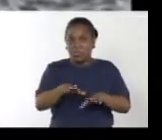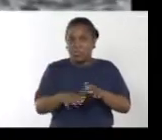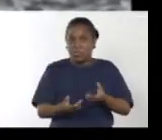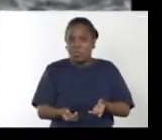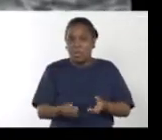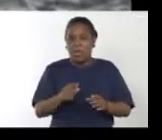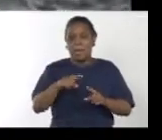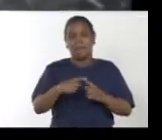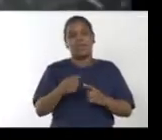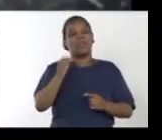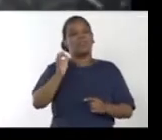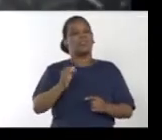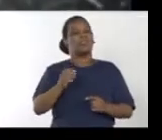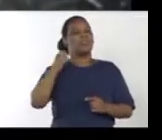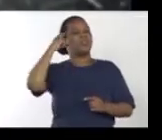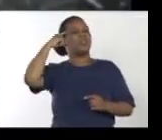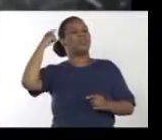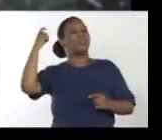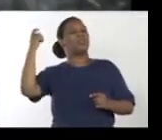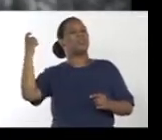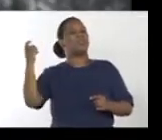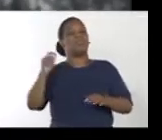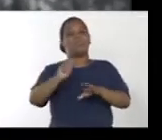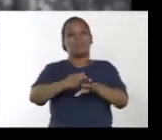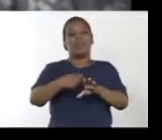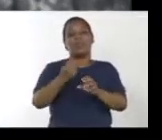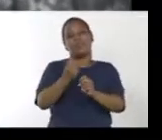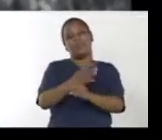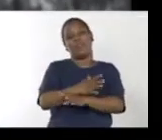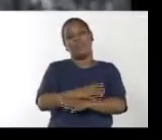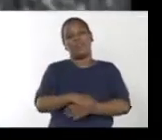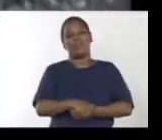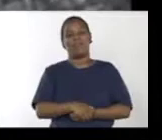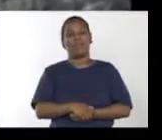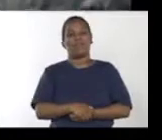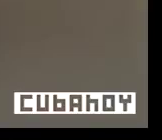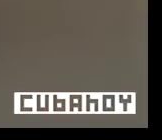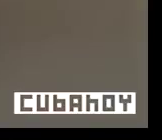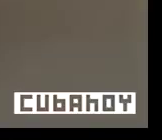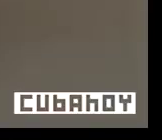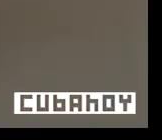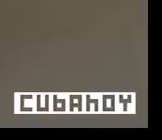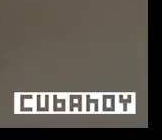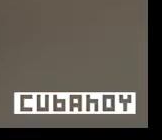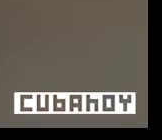callos. Pero siempre tuvo el sueño de unos zapaticos blancos.